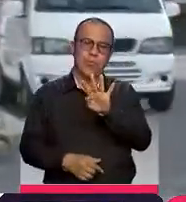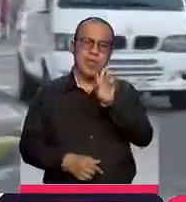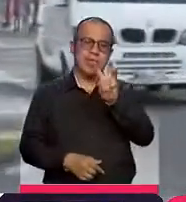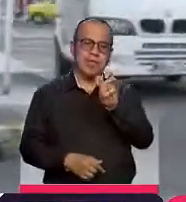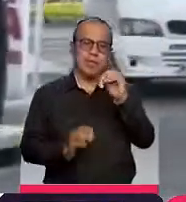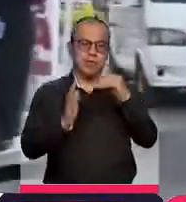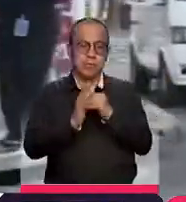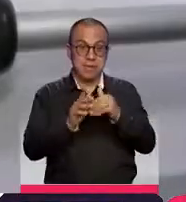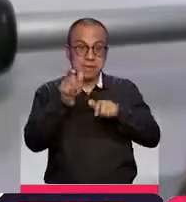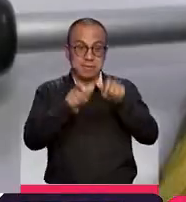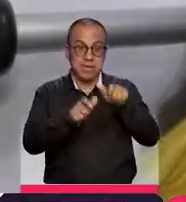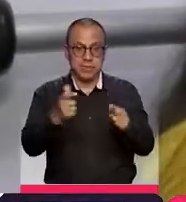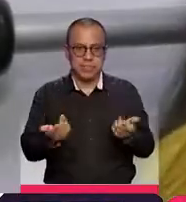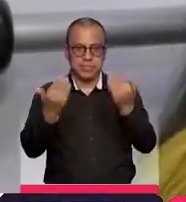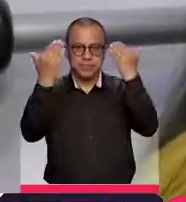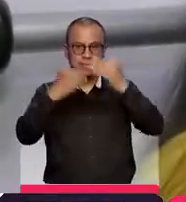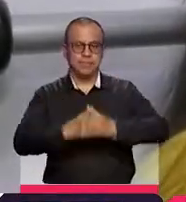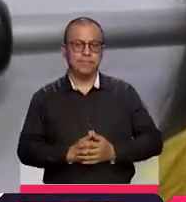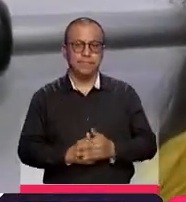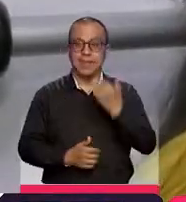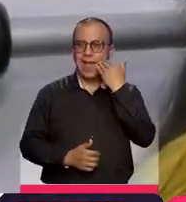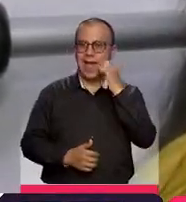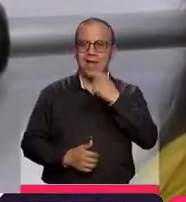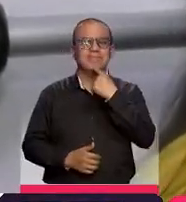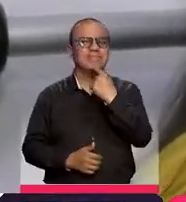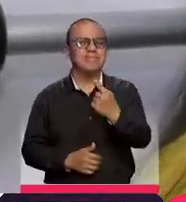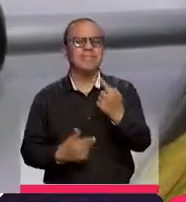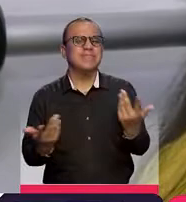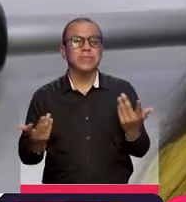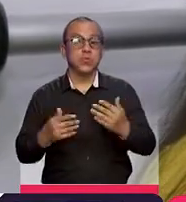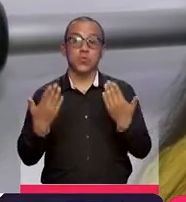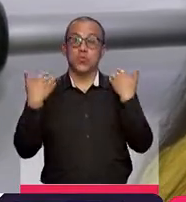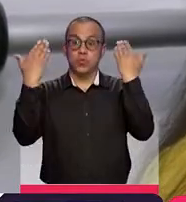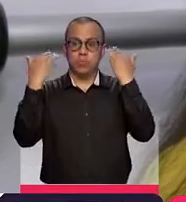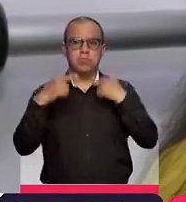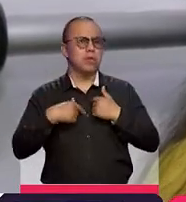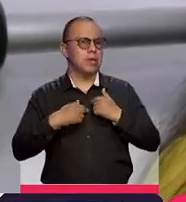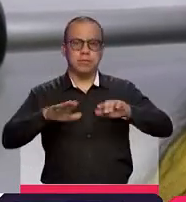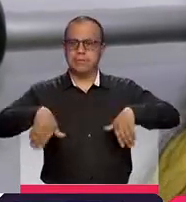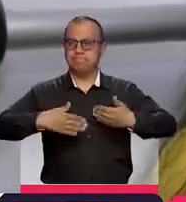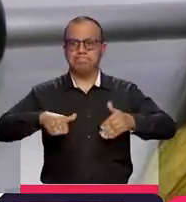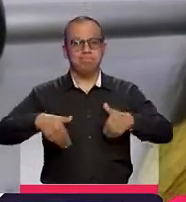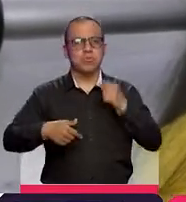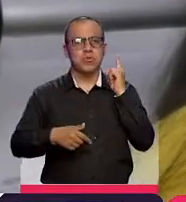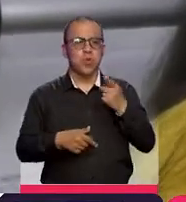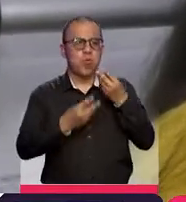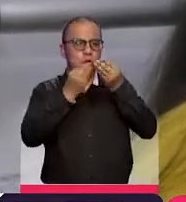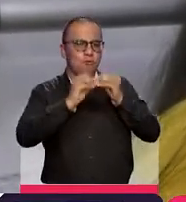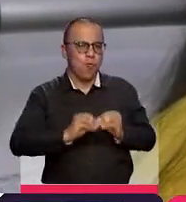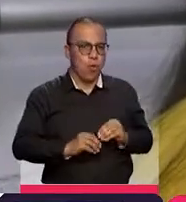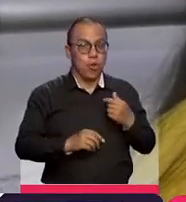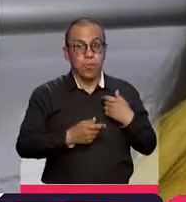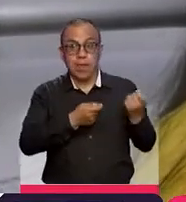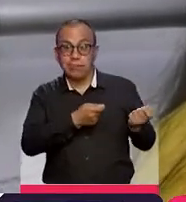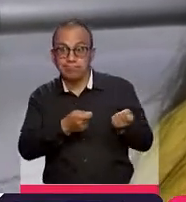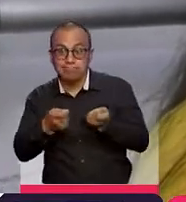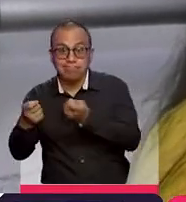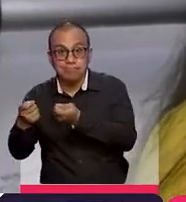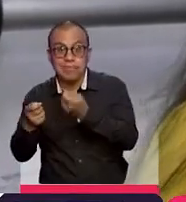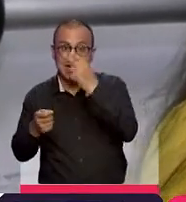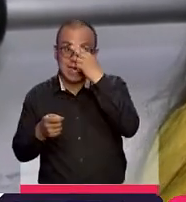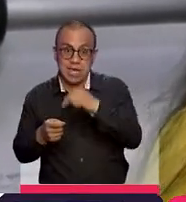en toda la ciudad. Pues me parece la verdad excelente porque pues muchos de verdad no tuvieron los medios para ir y no sabían